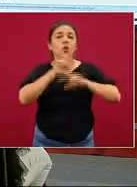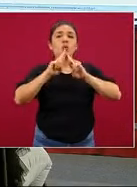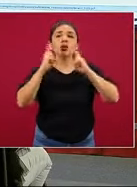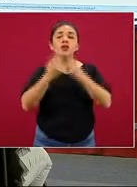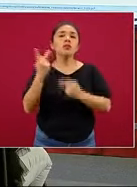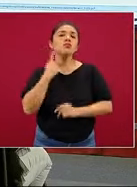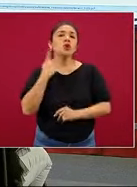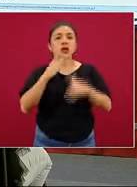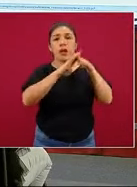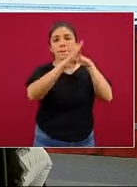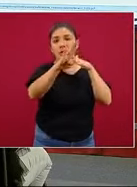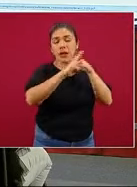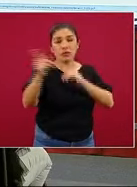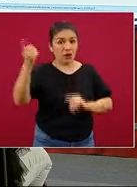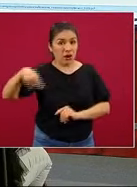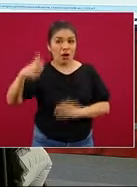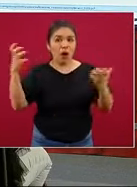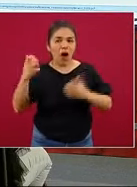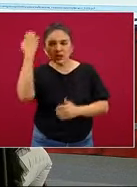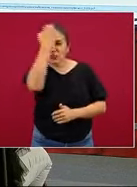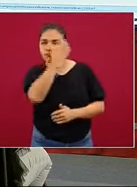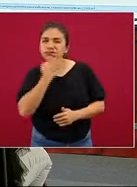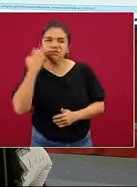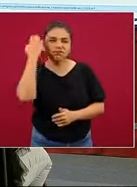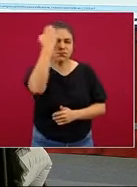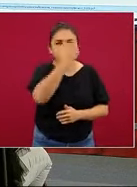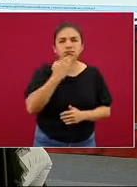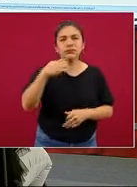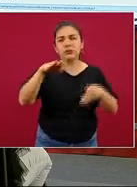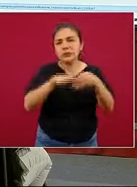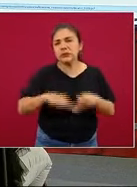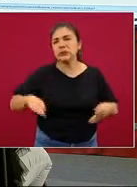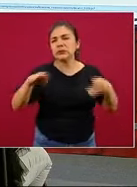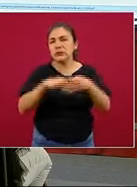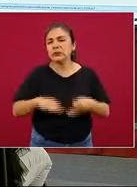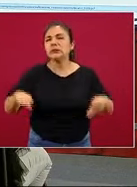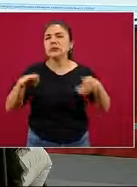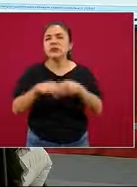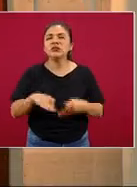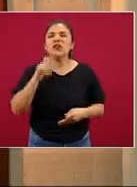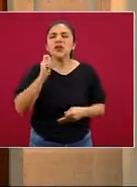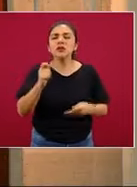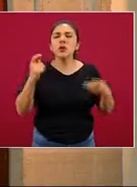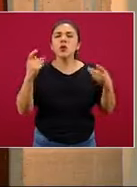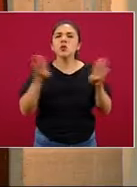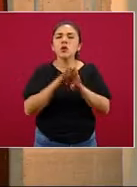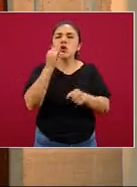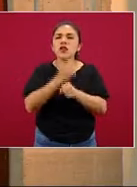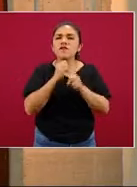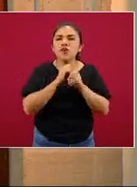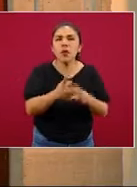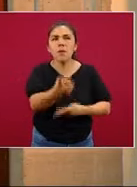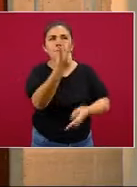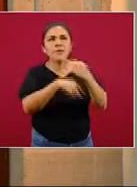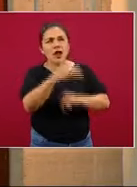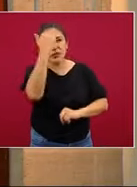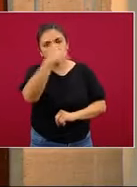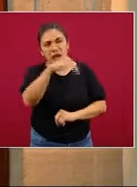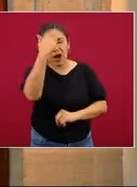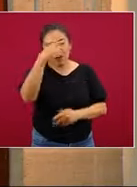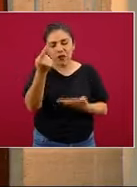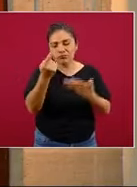Migratoria. Ellos obviamente hacen un monitoreo de manera constante del flujo de información, del flujo de esta población